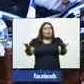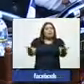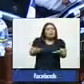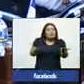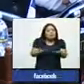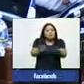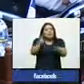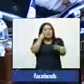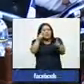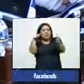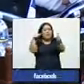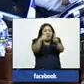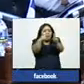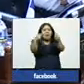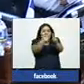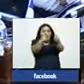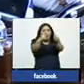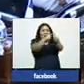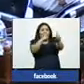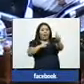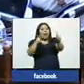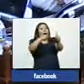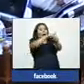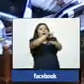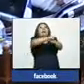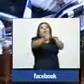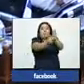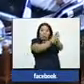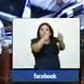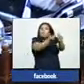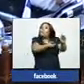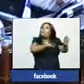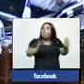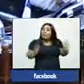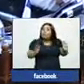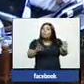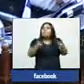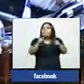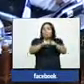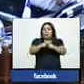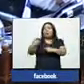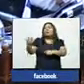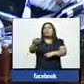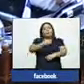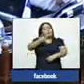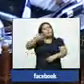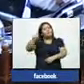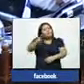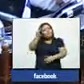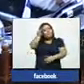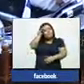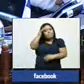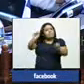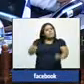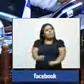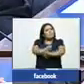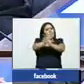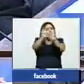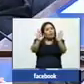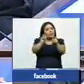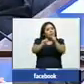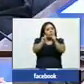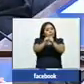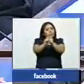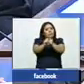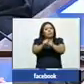y señalar con el dedo acusador a la Asamblea Legislativa. Creo que debemos ser claros y precisos en nuestro accionar.